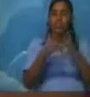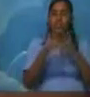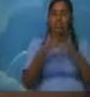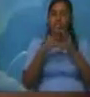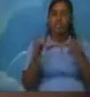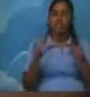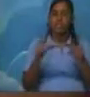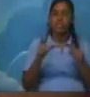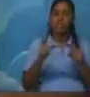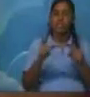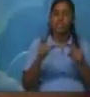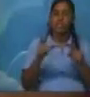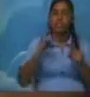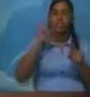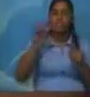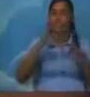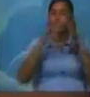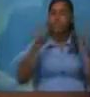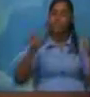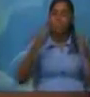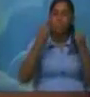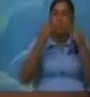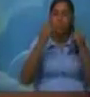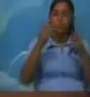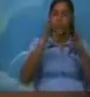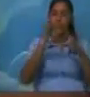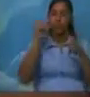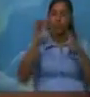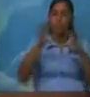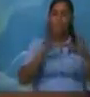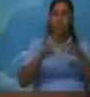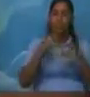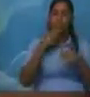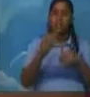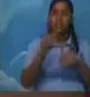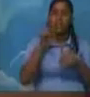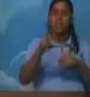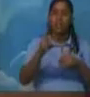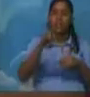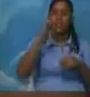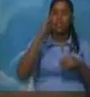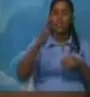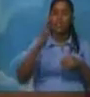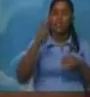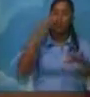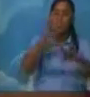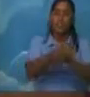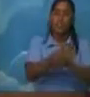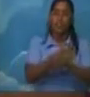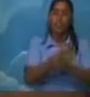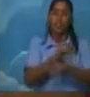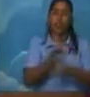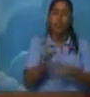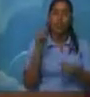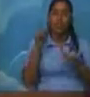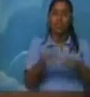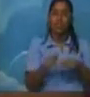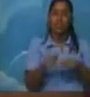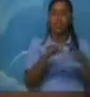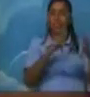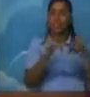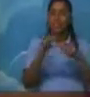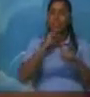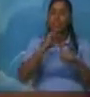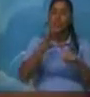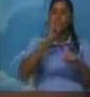eteo jebuseo cmo y todos los feos ahí Dios lo introdujo no obstante esa tierra es